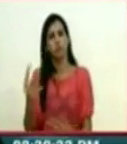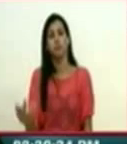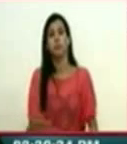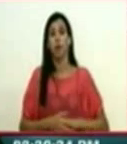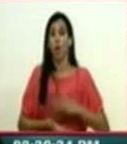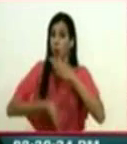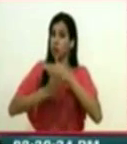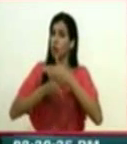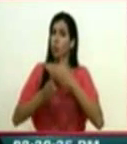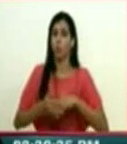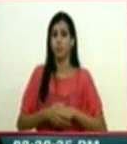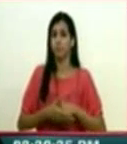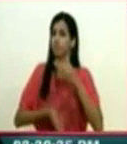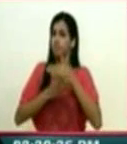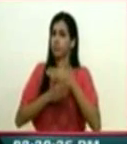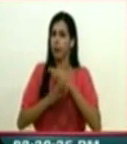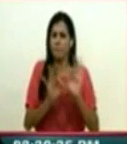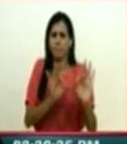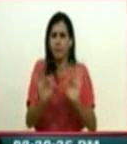que sigamos, mire,